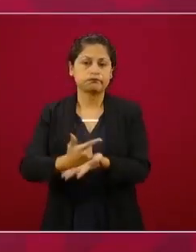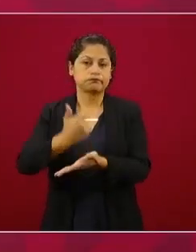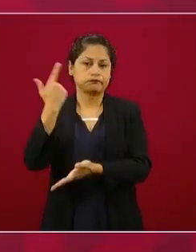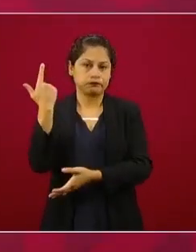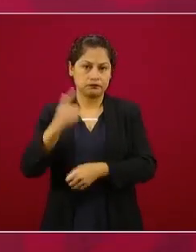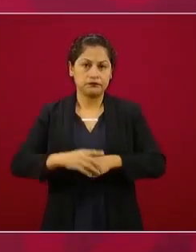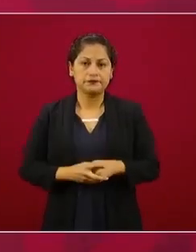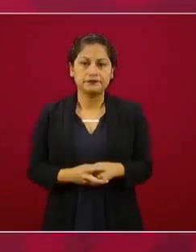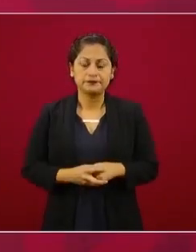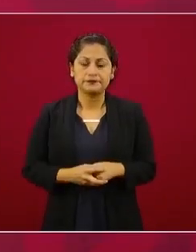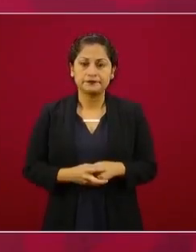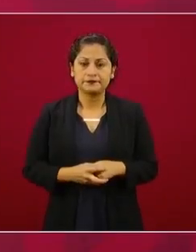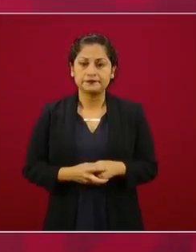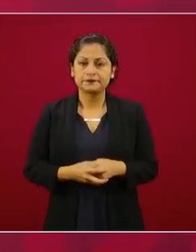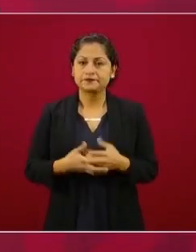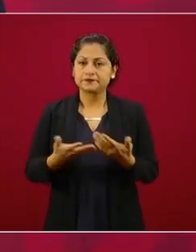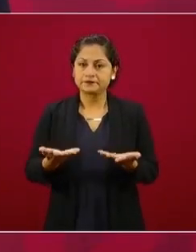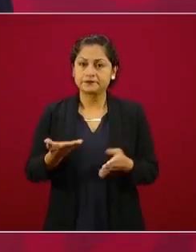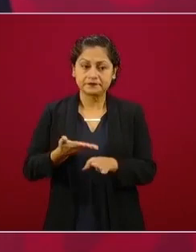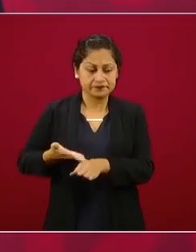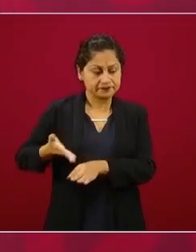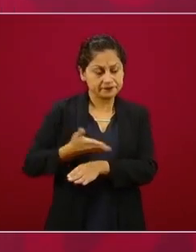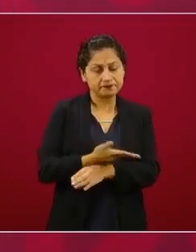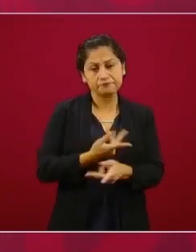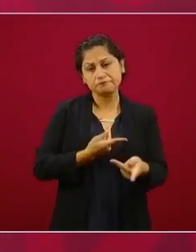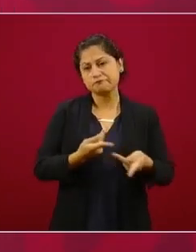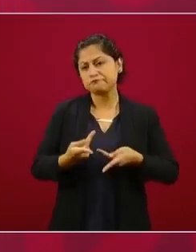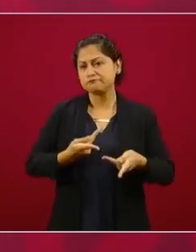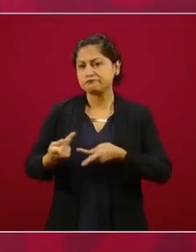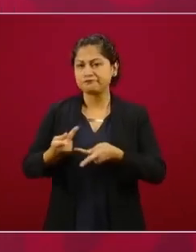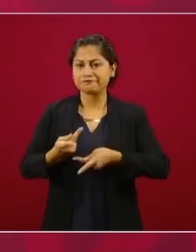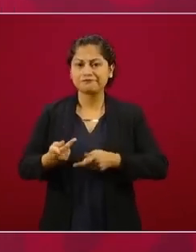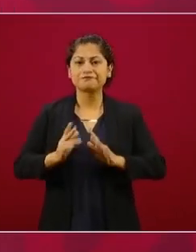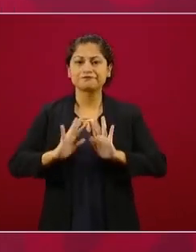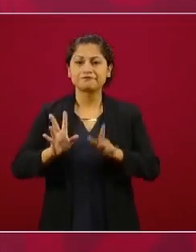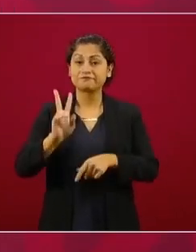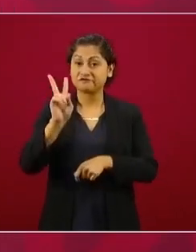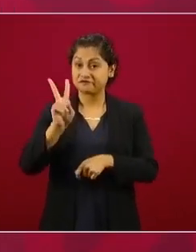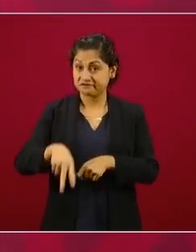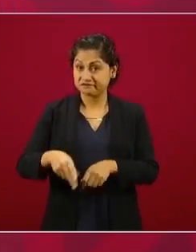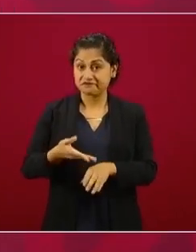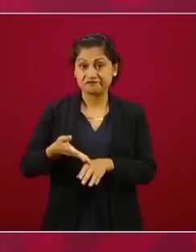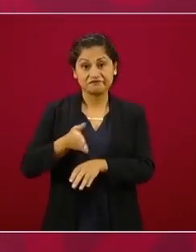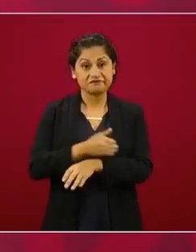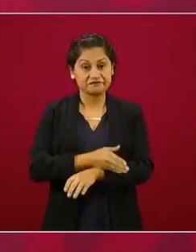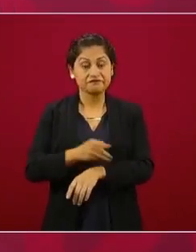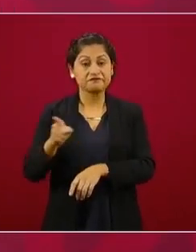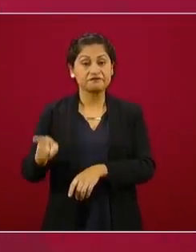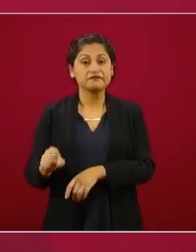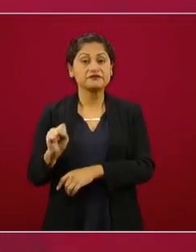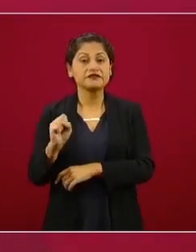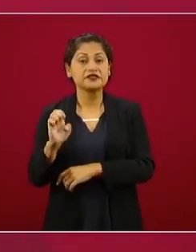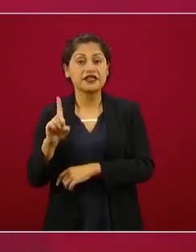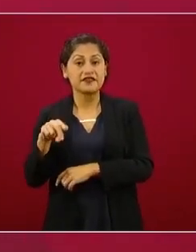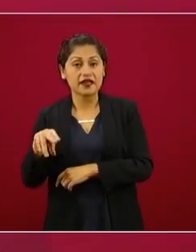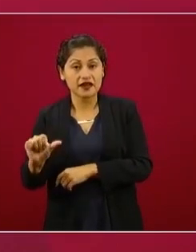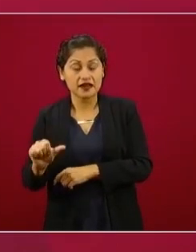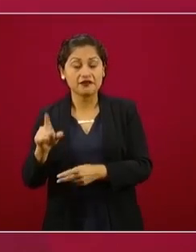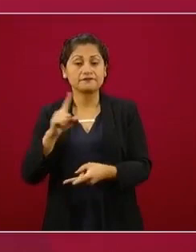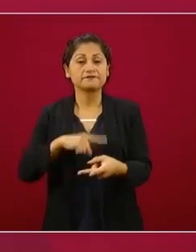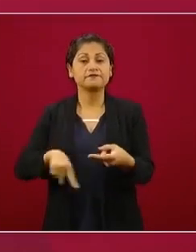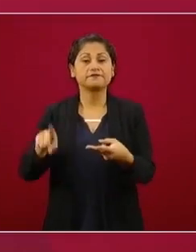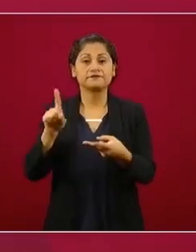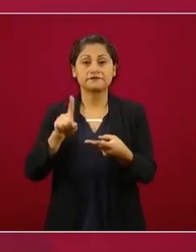decía yo, nos reforzaron tanto la Secretaría de Defensa como